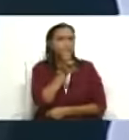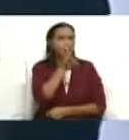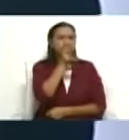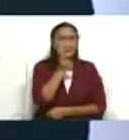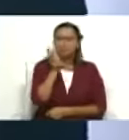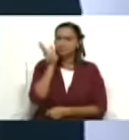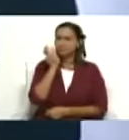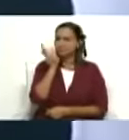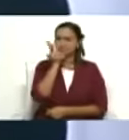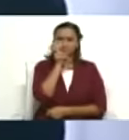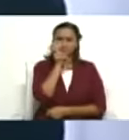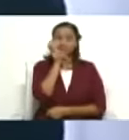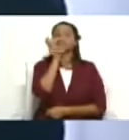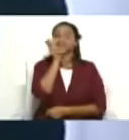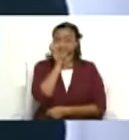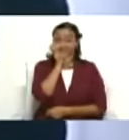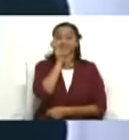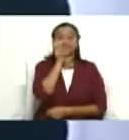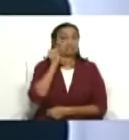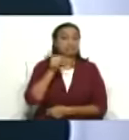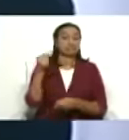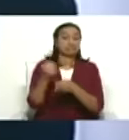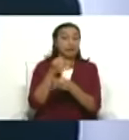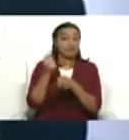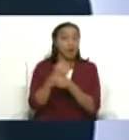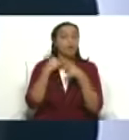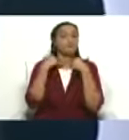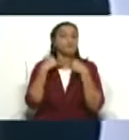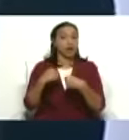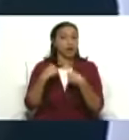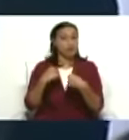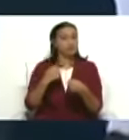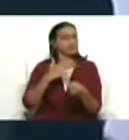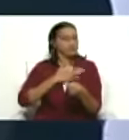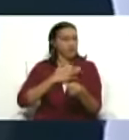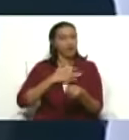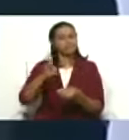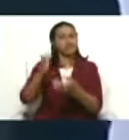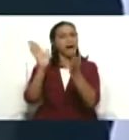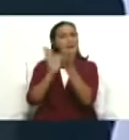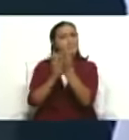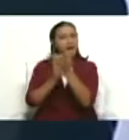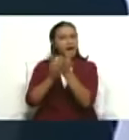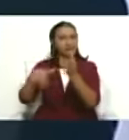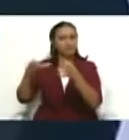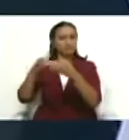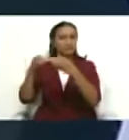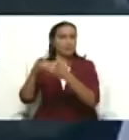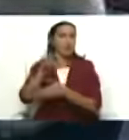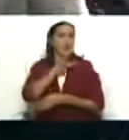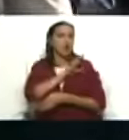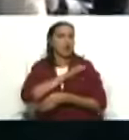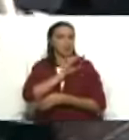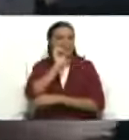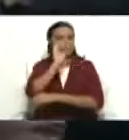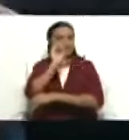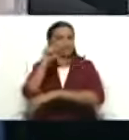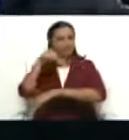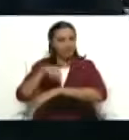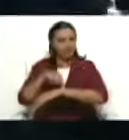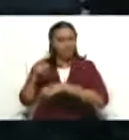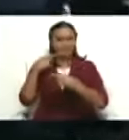proceso arduo, por lo que pido un aplauso para la Comisión de Diálogo de la Asamblea Nacional, que